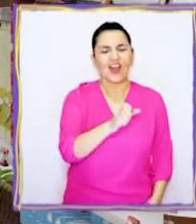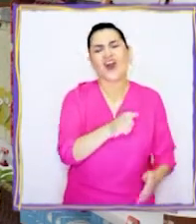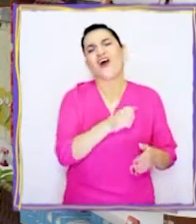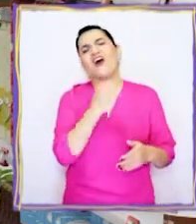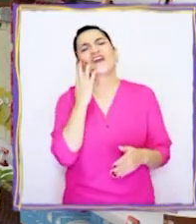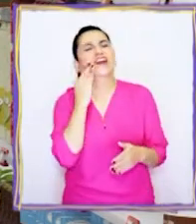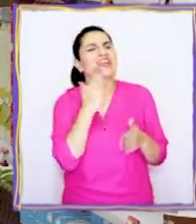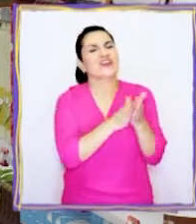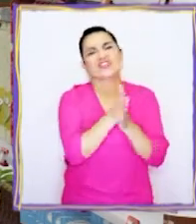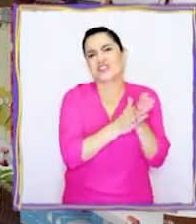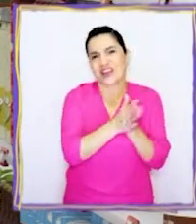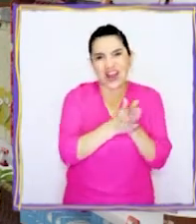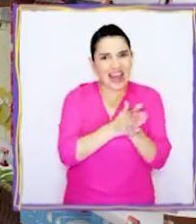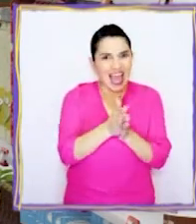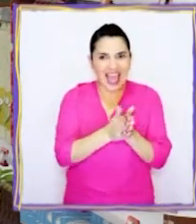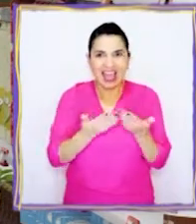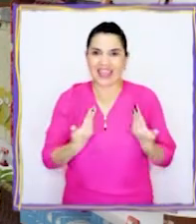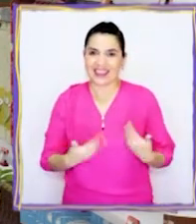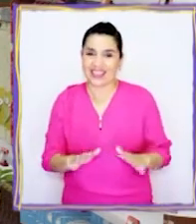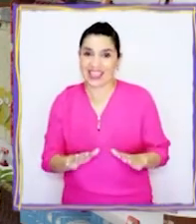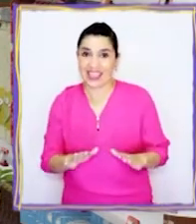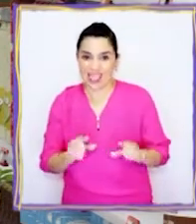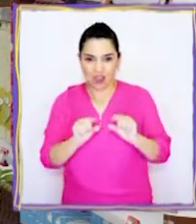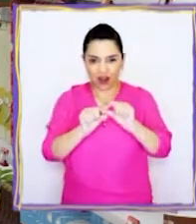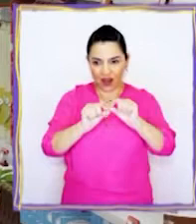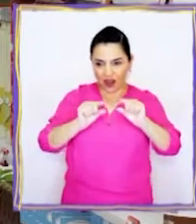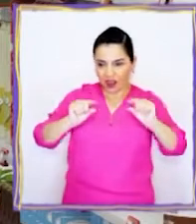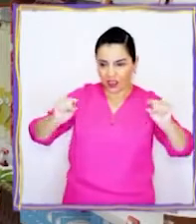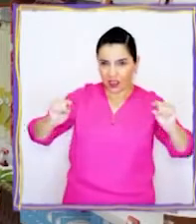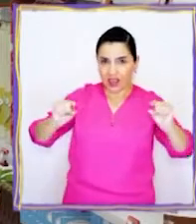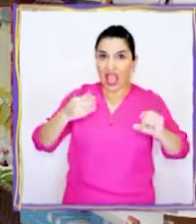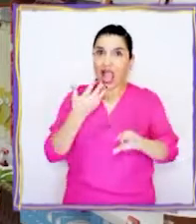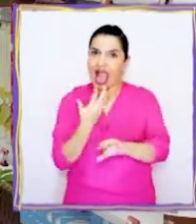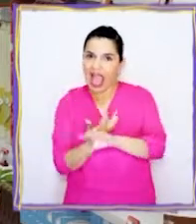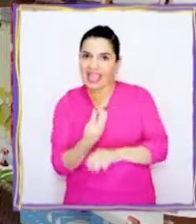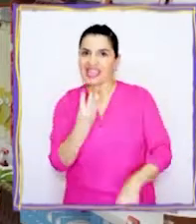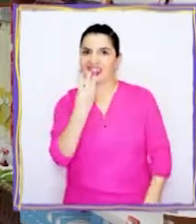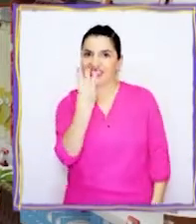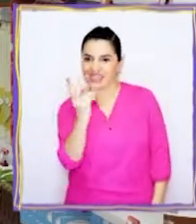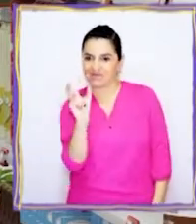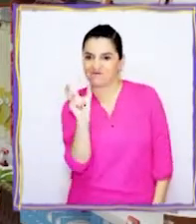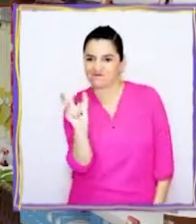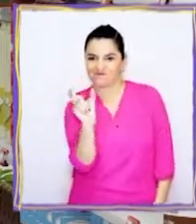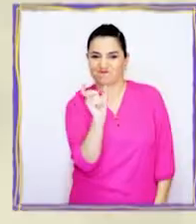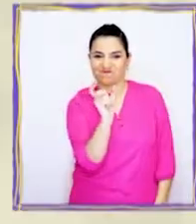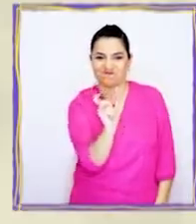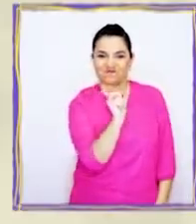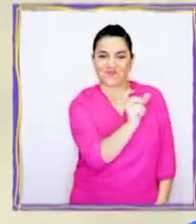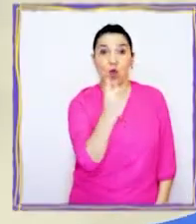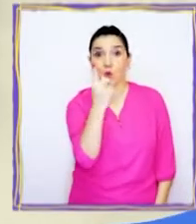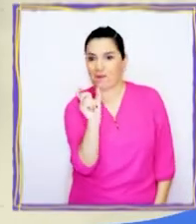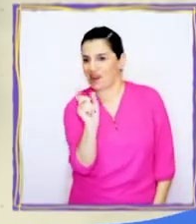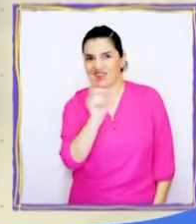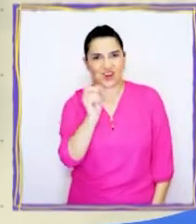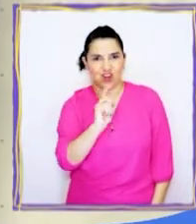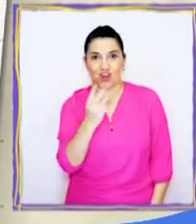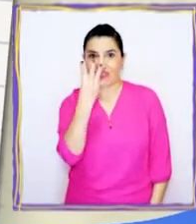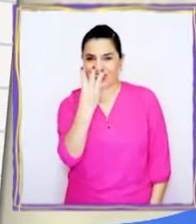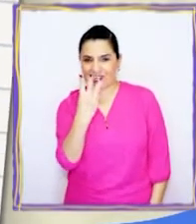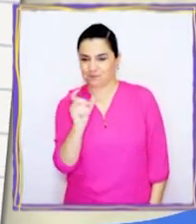chocolate. ¡Qué rico chocolate! En esta línea habían tres palabras, no solo